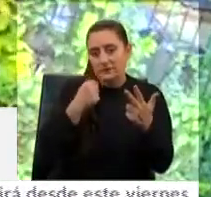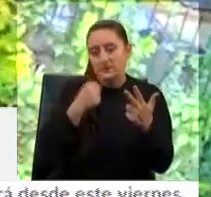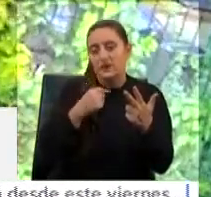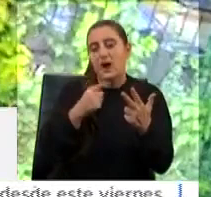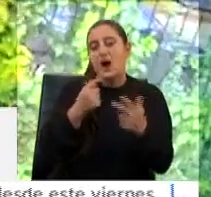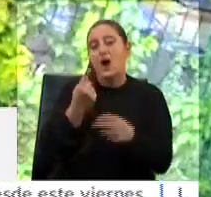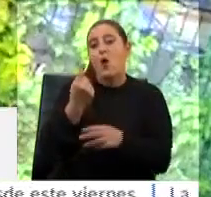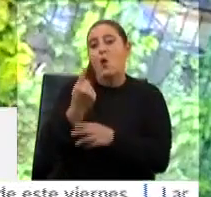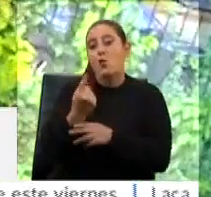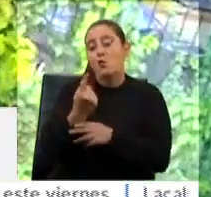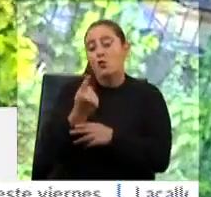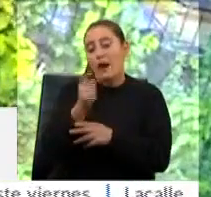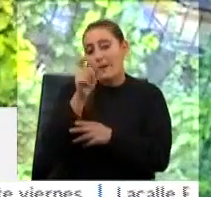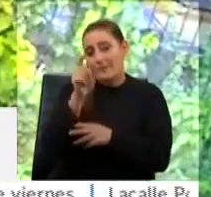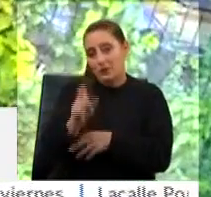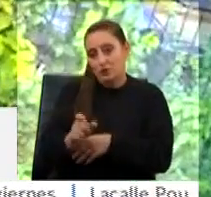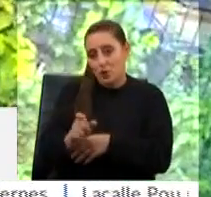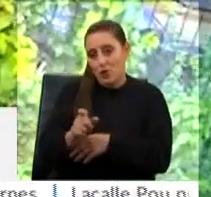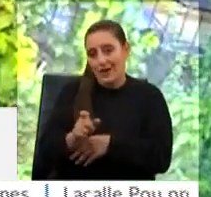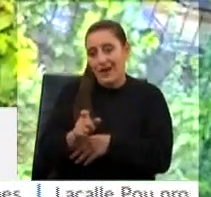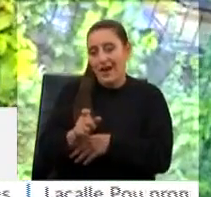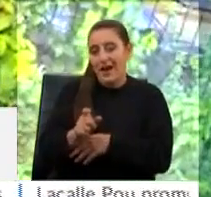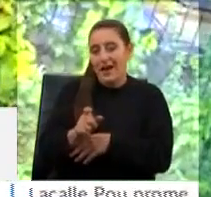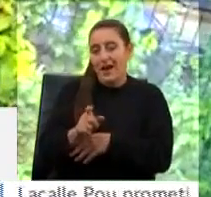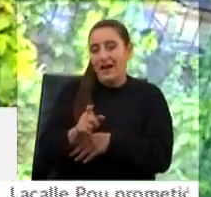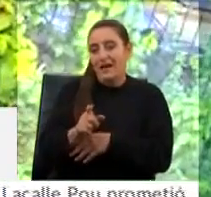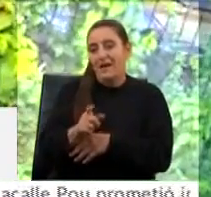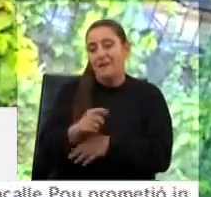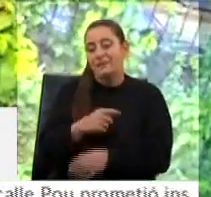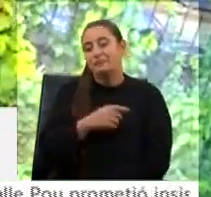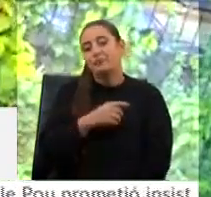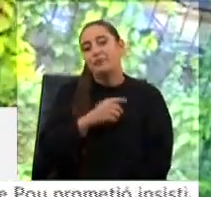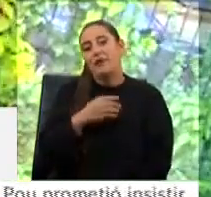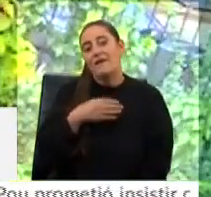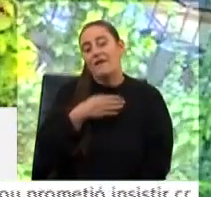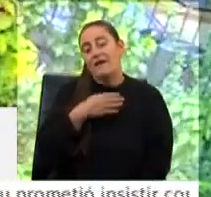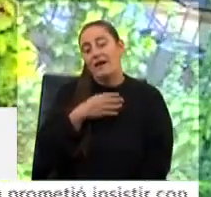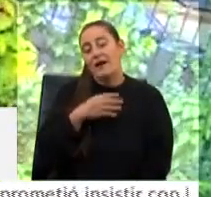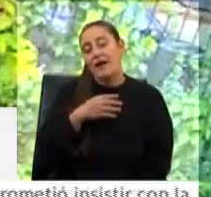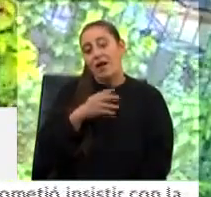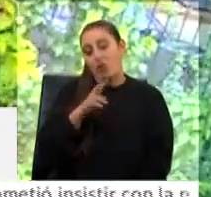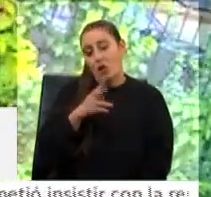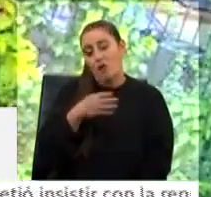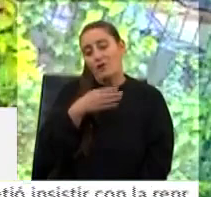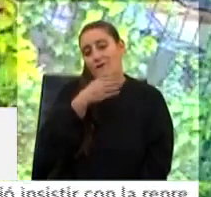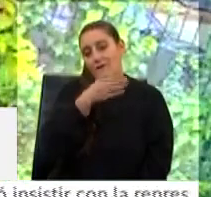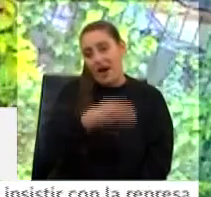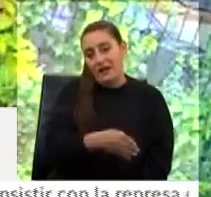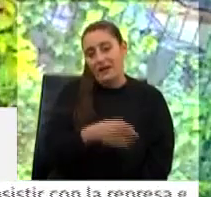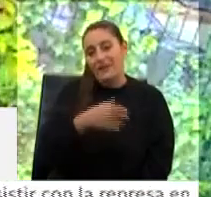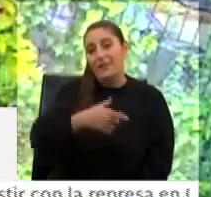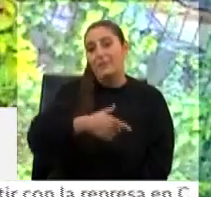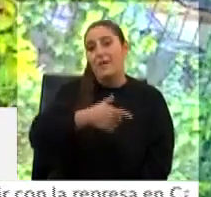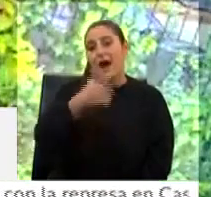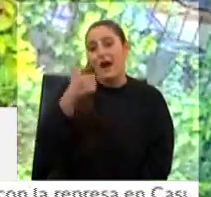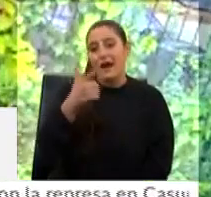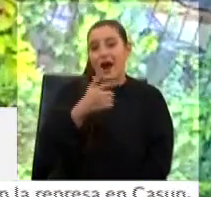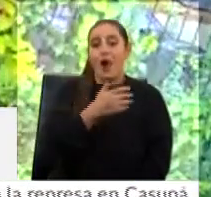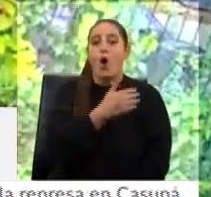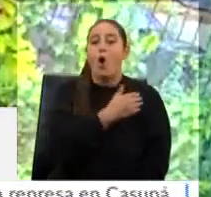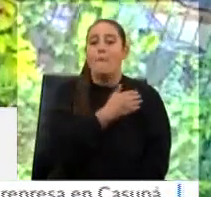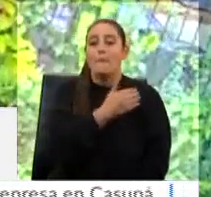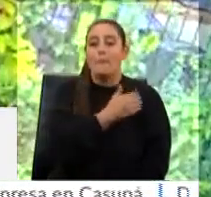amaga, no va hacia el hombre, los otros dos sí. Allí le efectúan un disparo en el